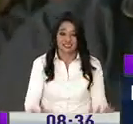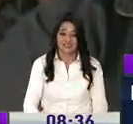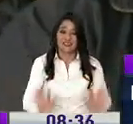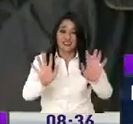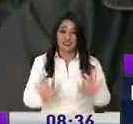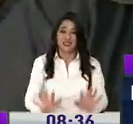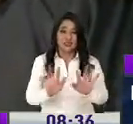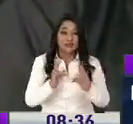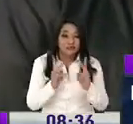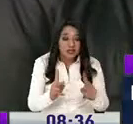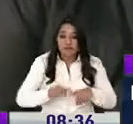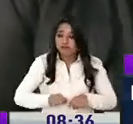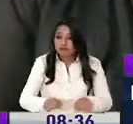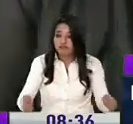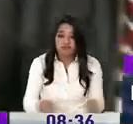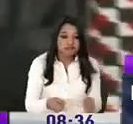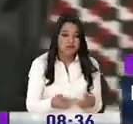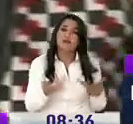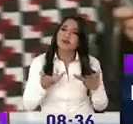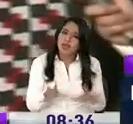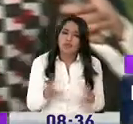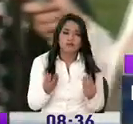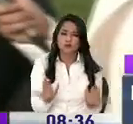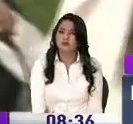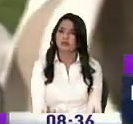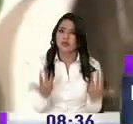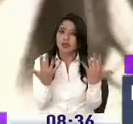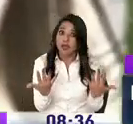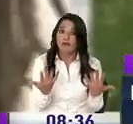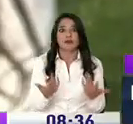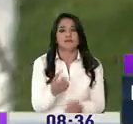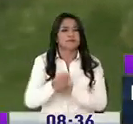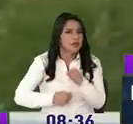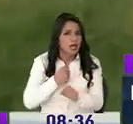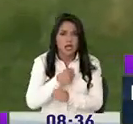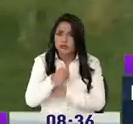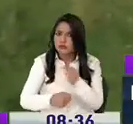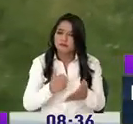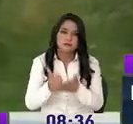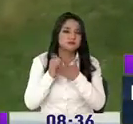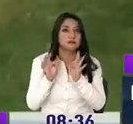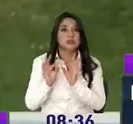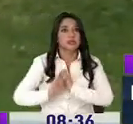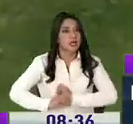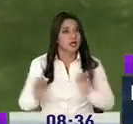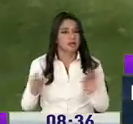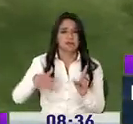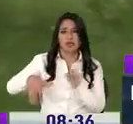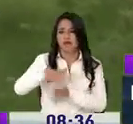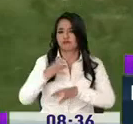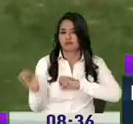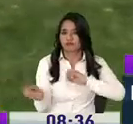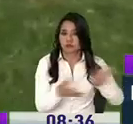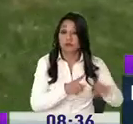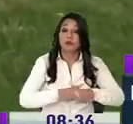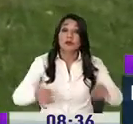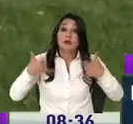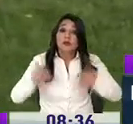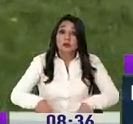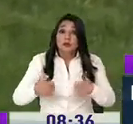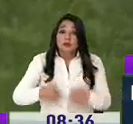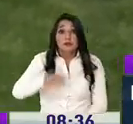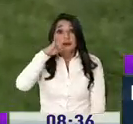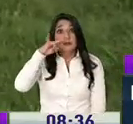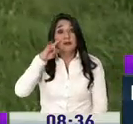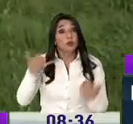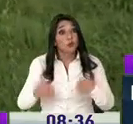si podemos ver, pues apreciar, es bastante, son 2 años que no nos han dado mantenimiento a este parque, lo mismo, los juegos de los niños,